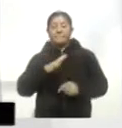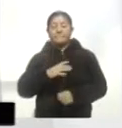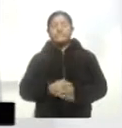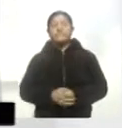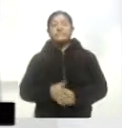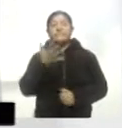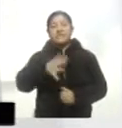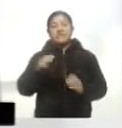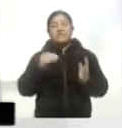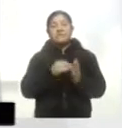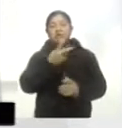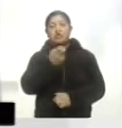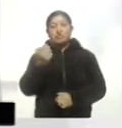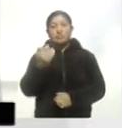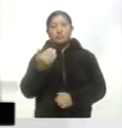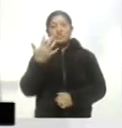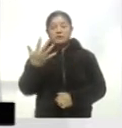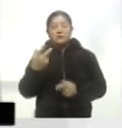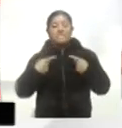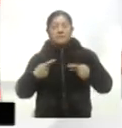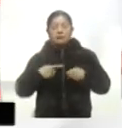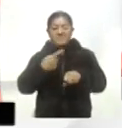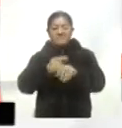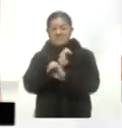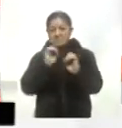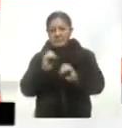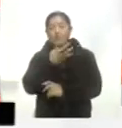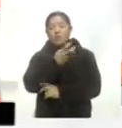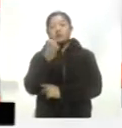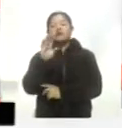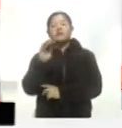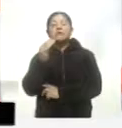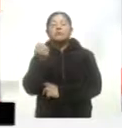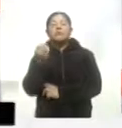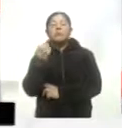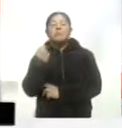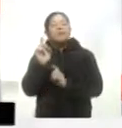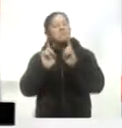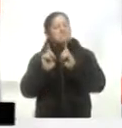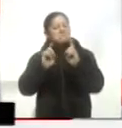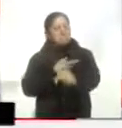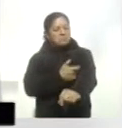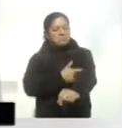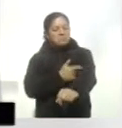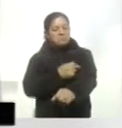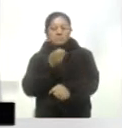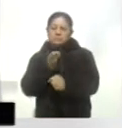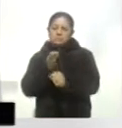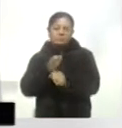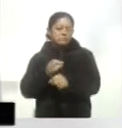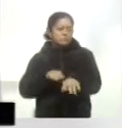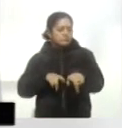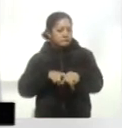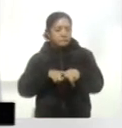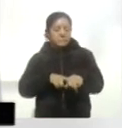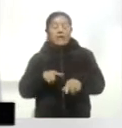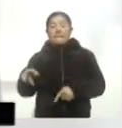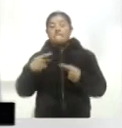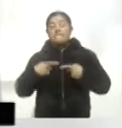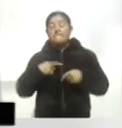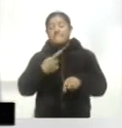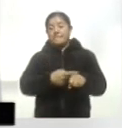momento 10.255 casos negativos y 499 se encuentran en espera de resultado. Del total de casos